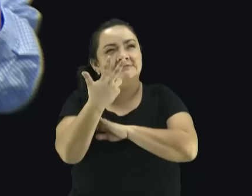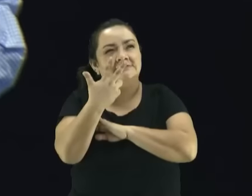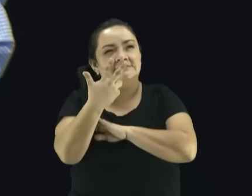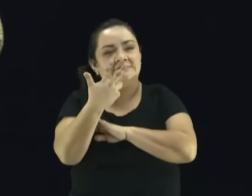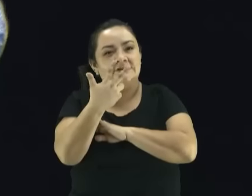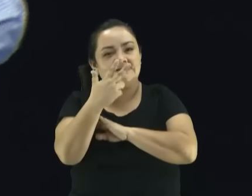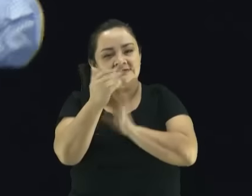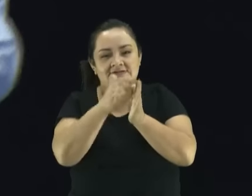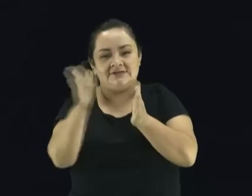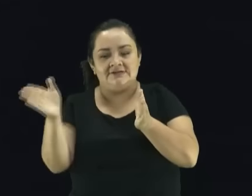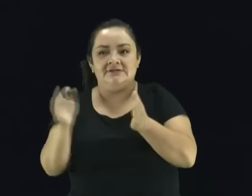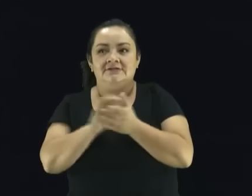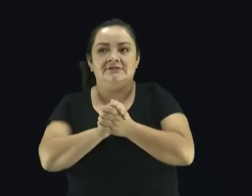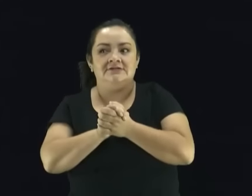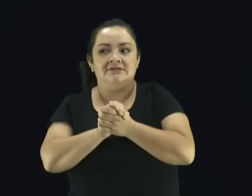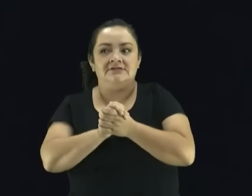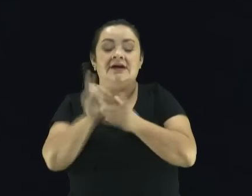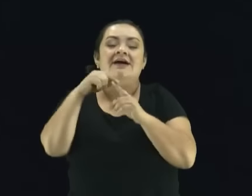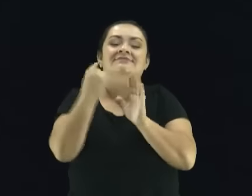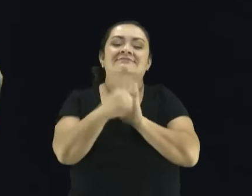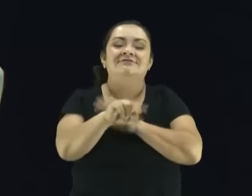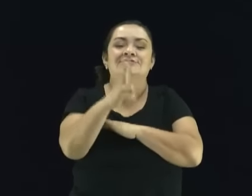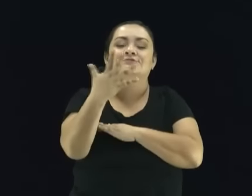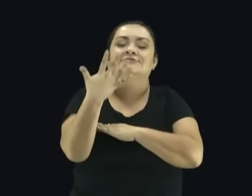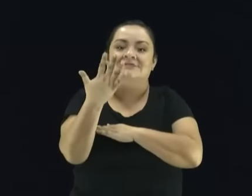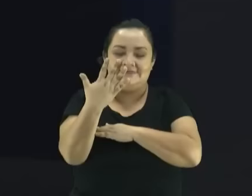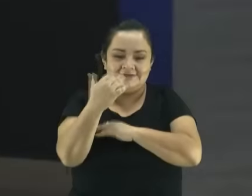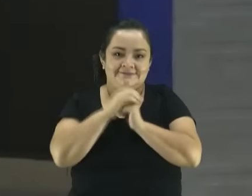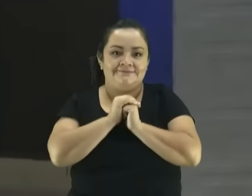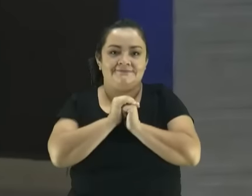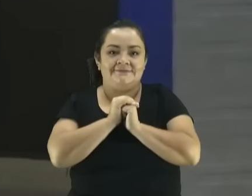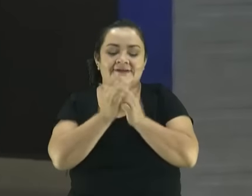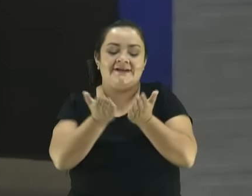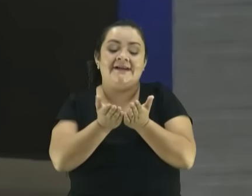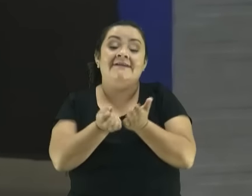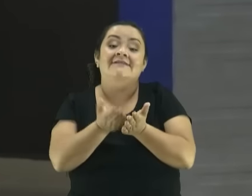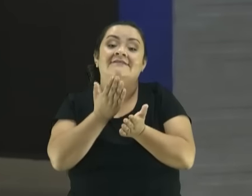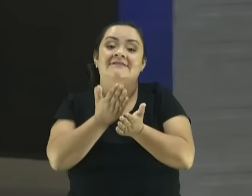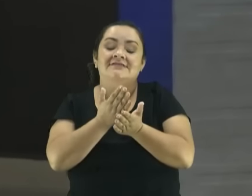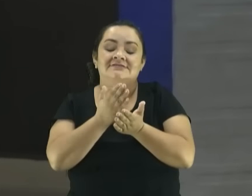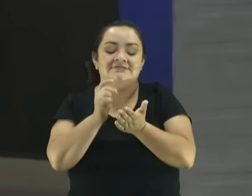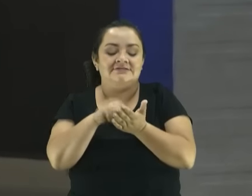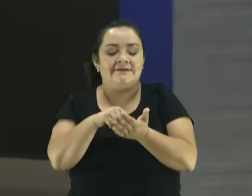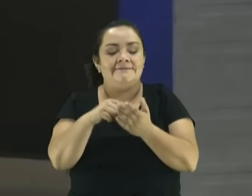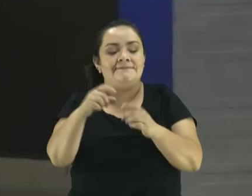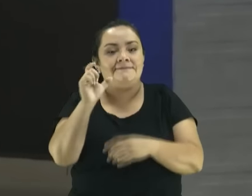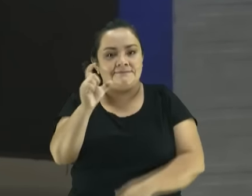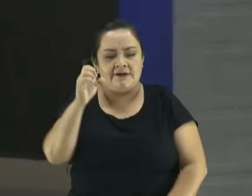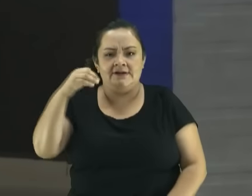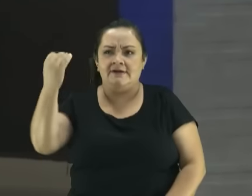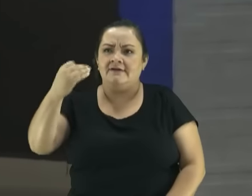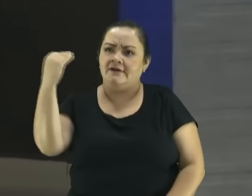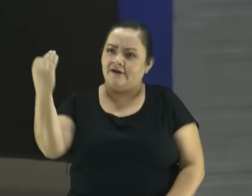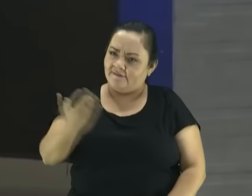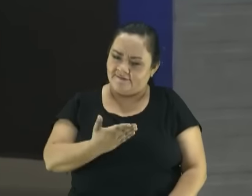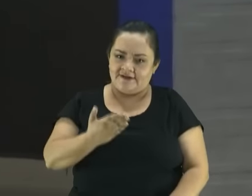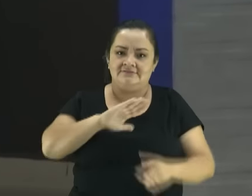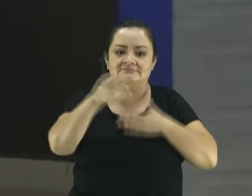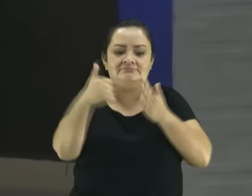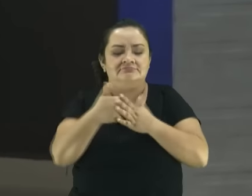quiere corremos hasta el versículo 15 donde la palabra del señor no dice palabra fiel y digna de ser recibida por